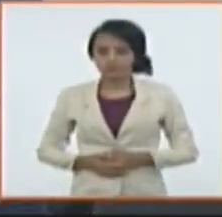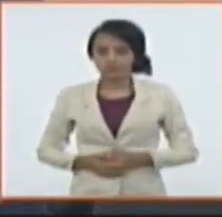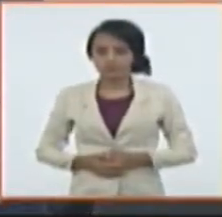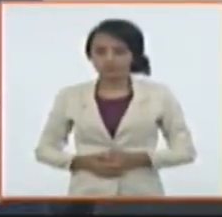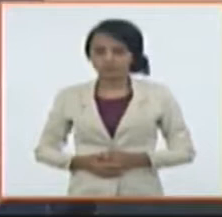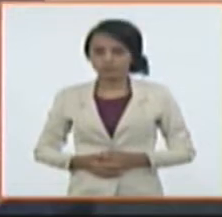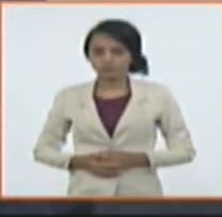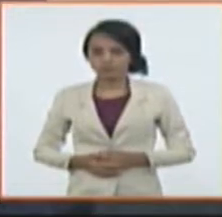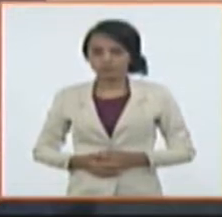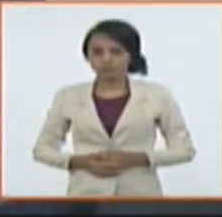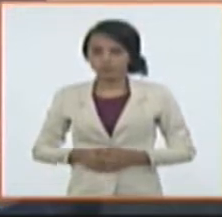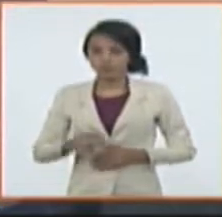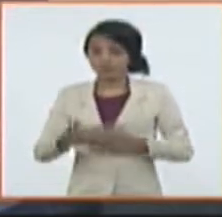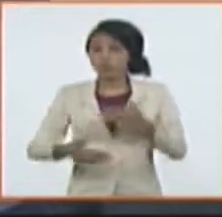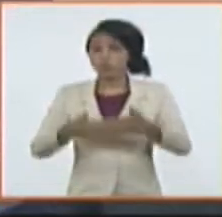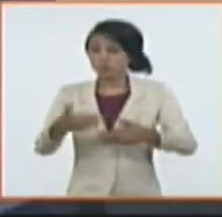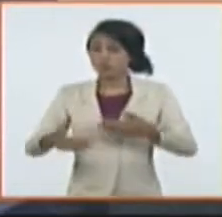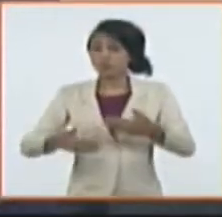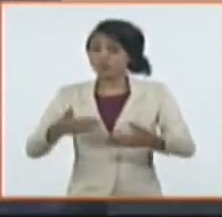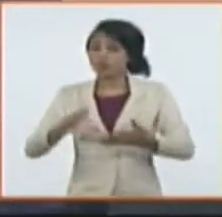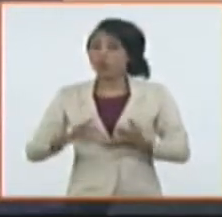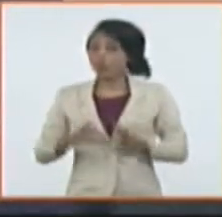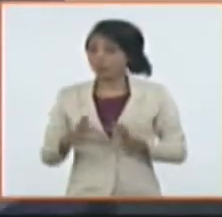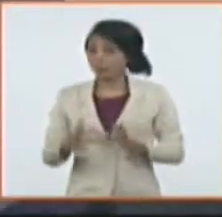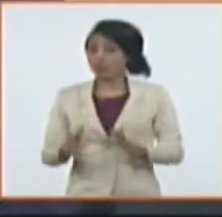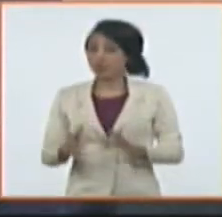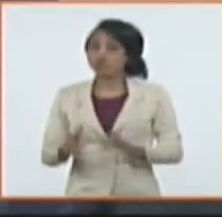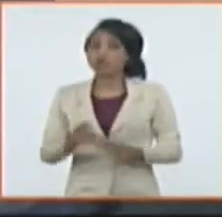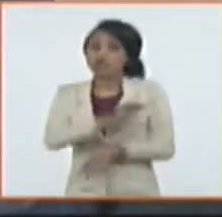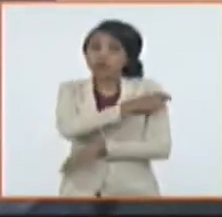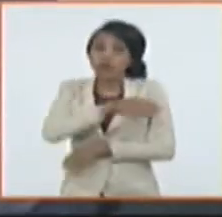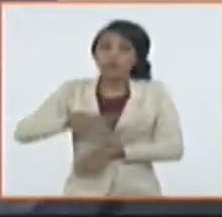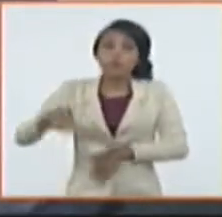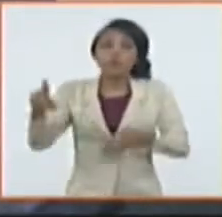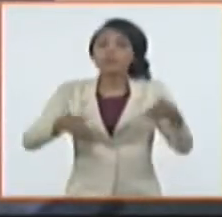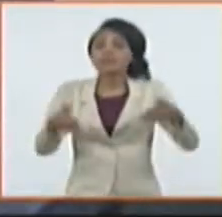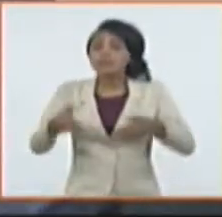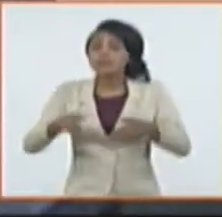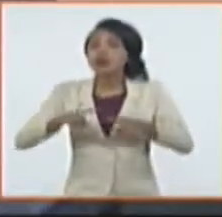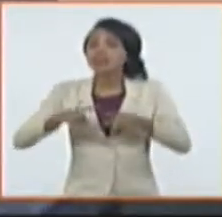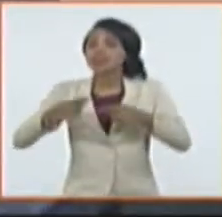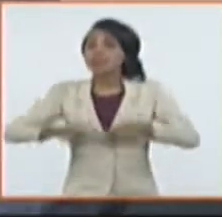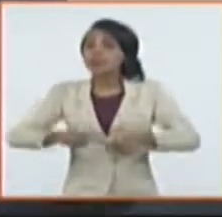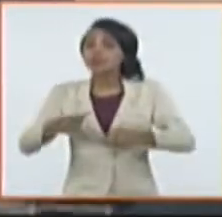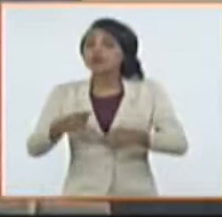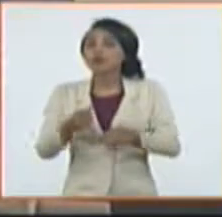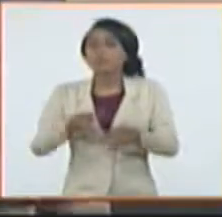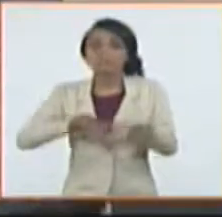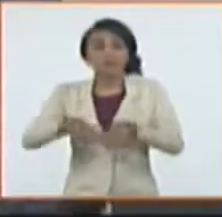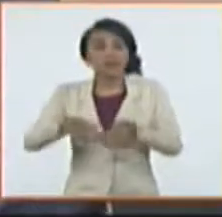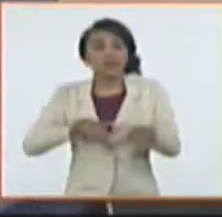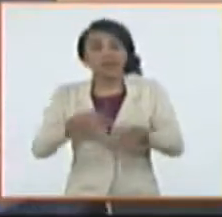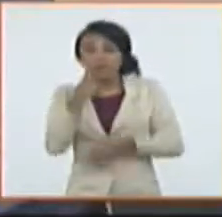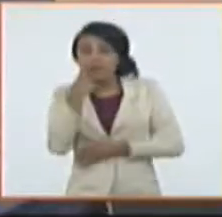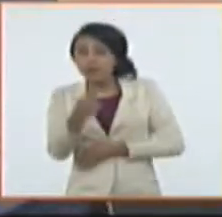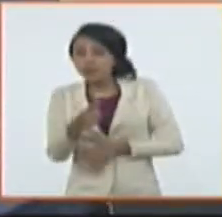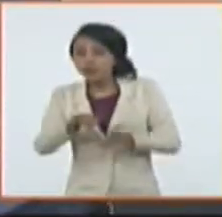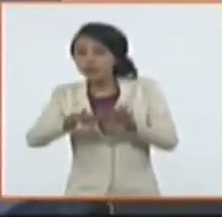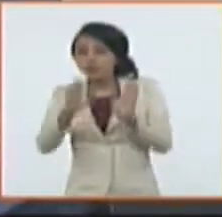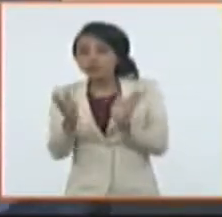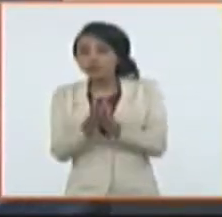procesos complejos con participación ciudadana que hay que preparar y seguir al detalle y que todo se